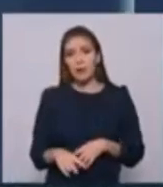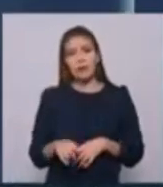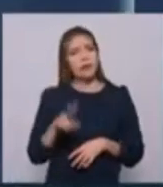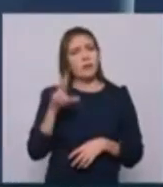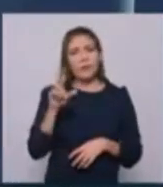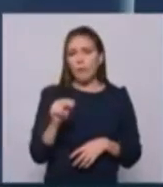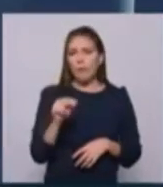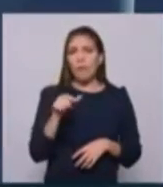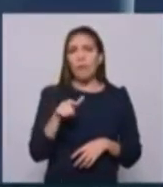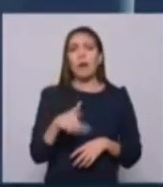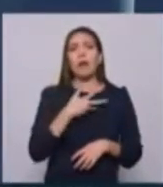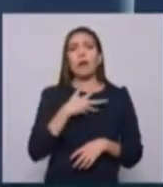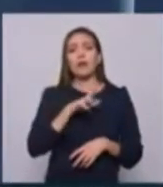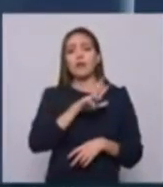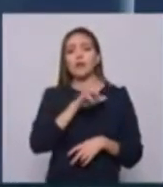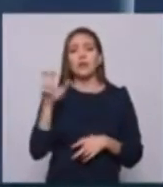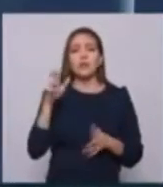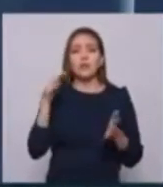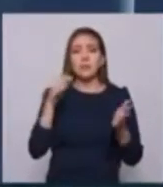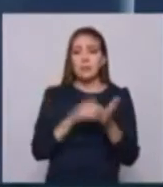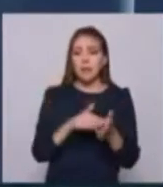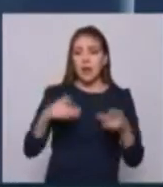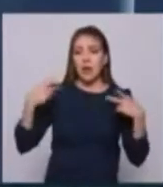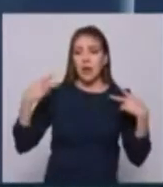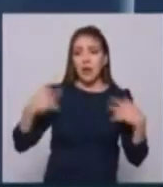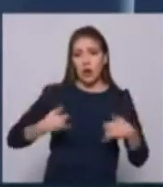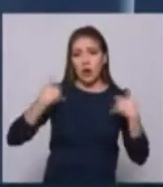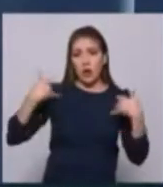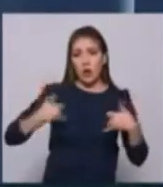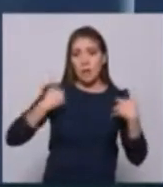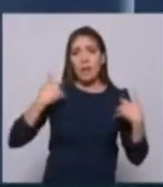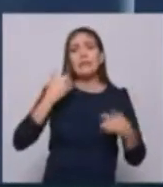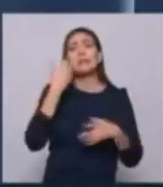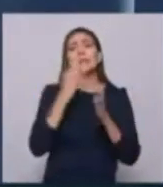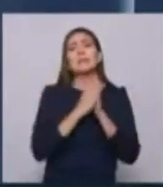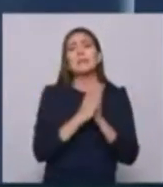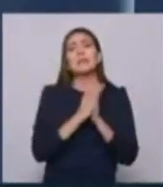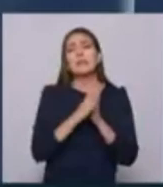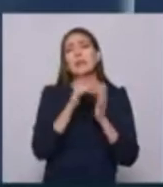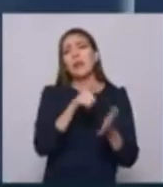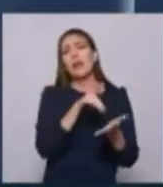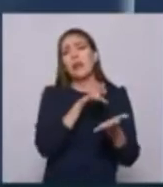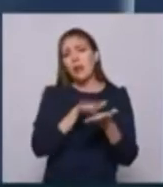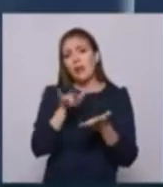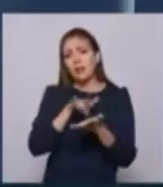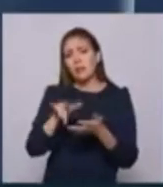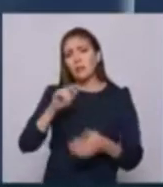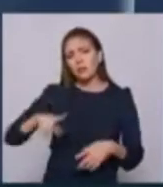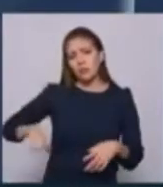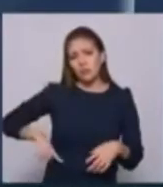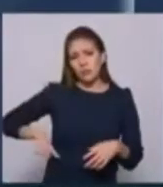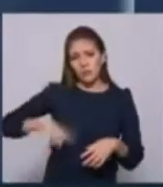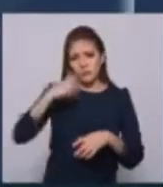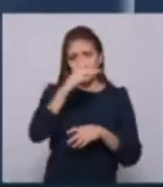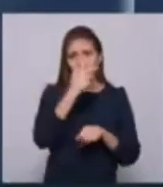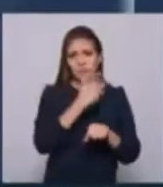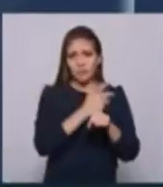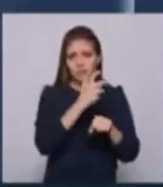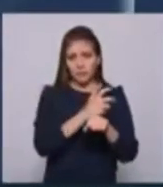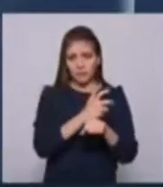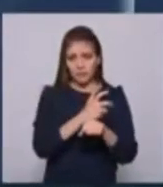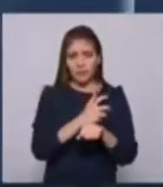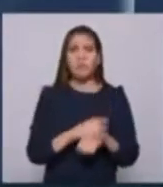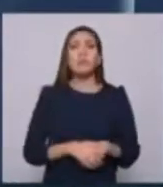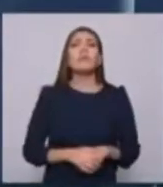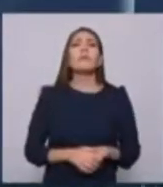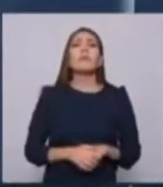800,000 jóvenes que están esperando este alivio, ¿no?, por parte del gobierno norteamericano. Justo ayer